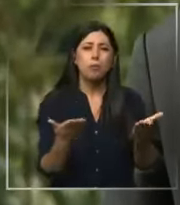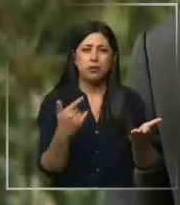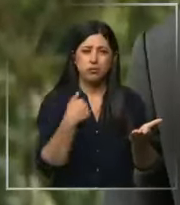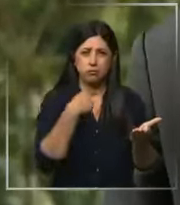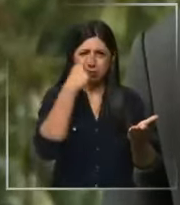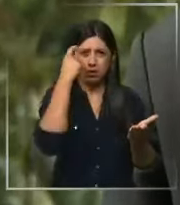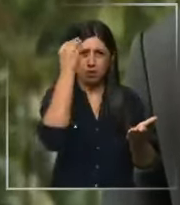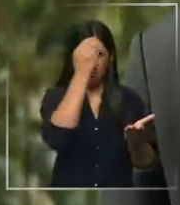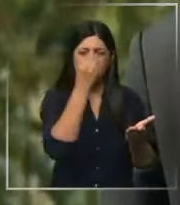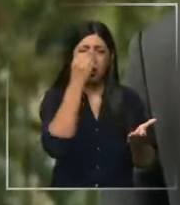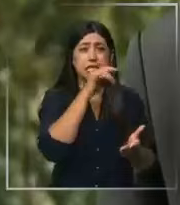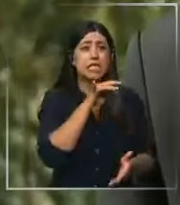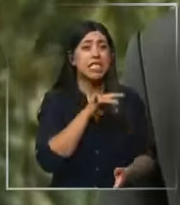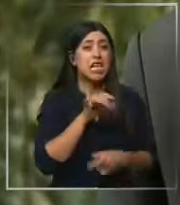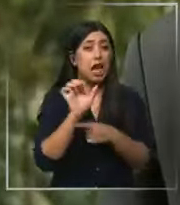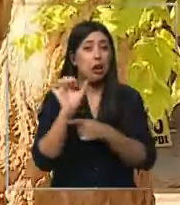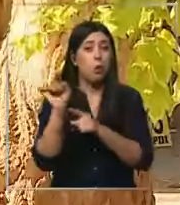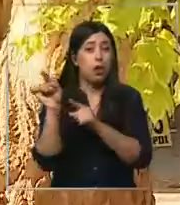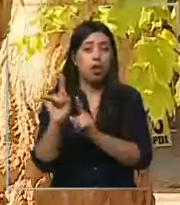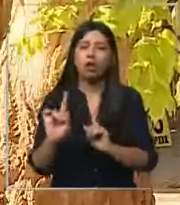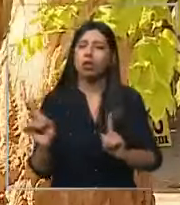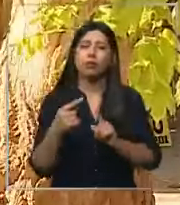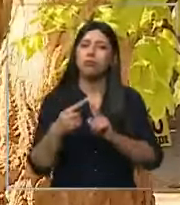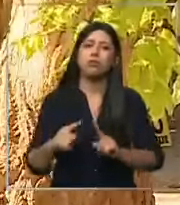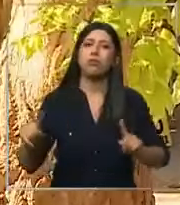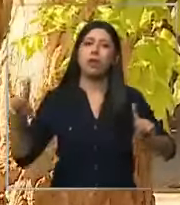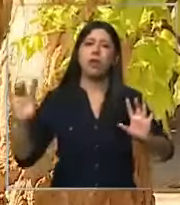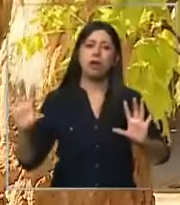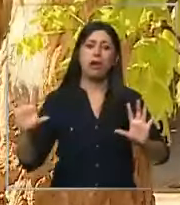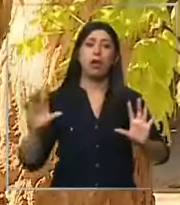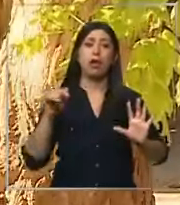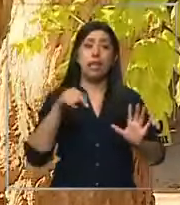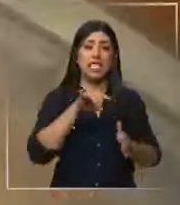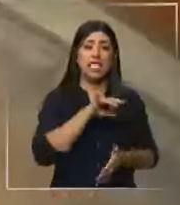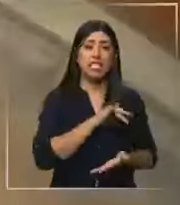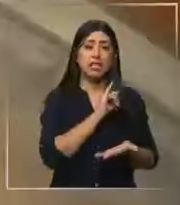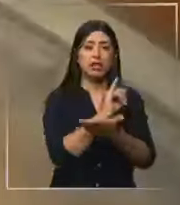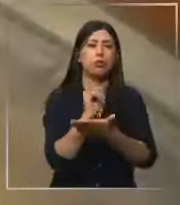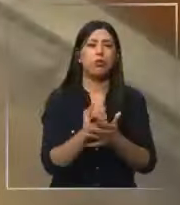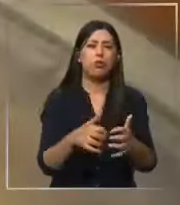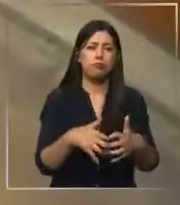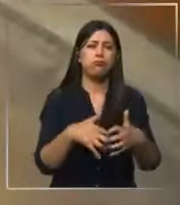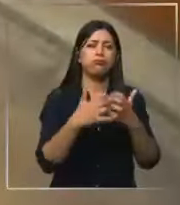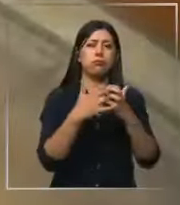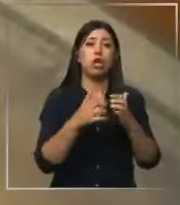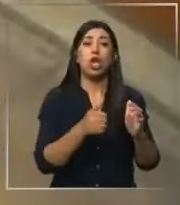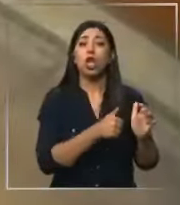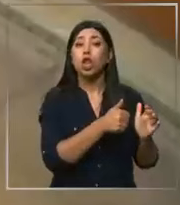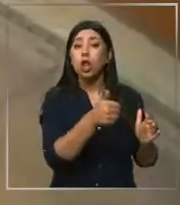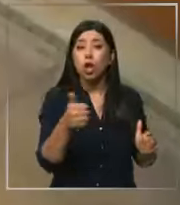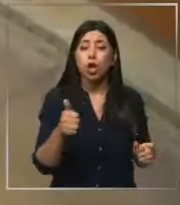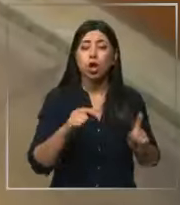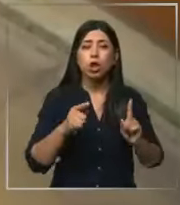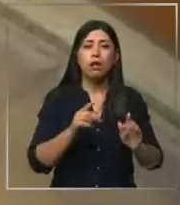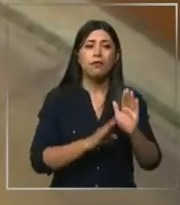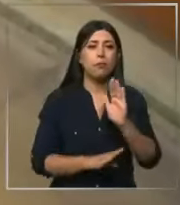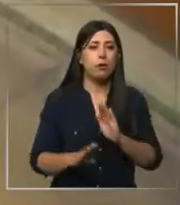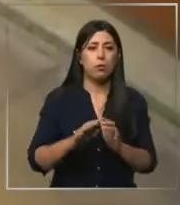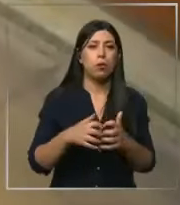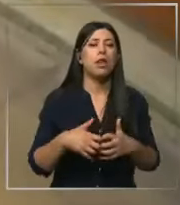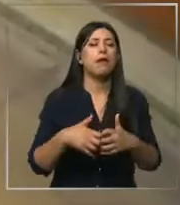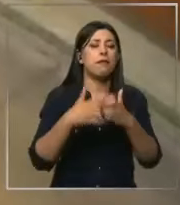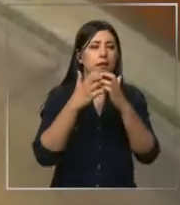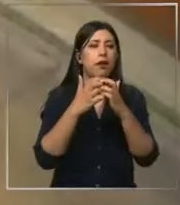parecen preocupantes. Chile no es Ecuador. Chile tiene instituciones fuertes y sólidas que tenemos que, entre todos, cuidar y